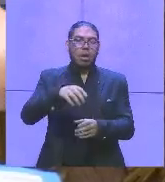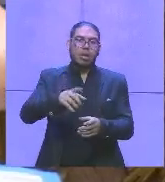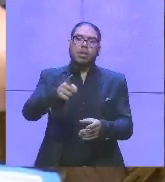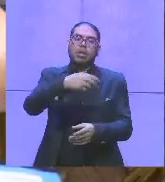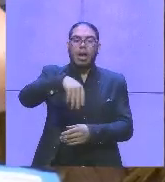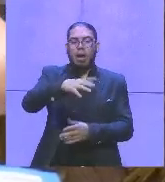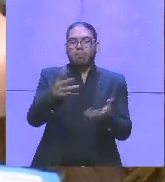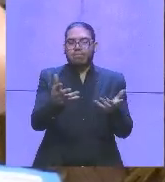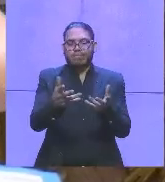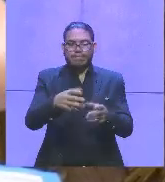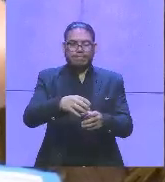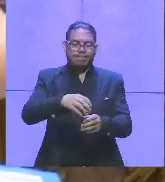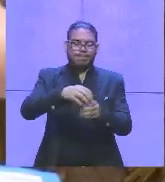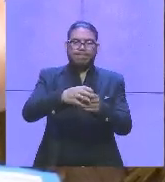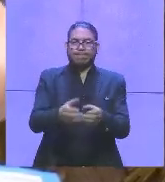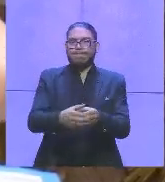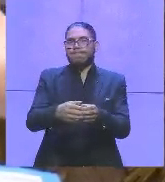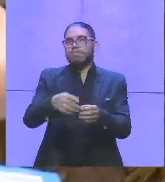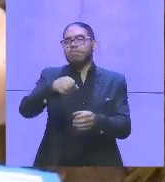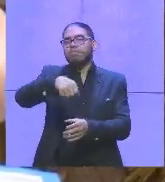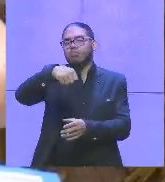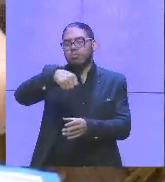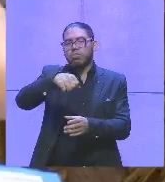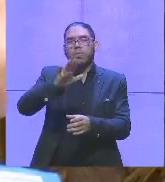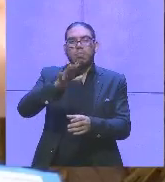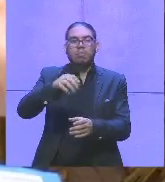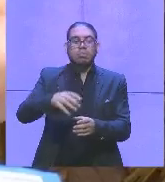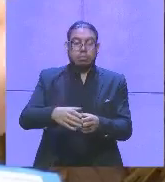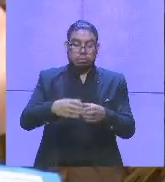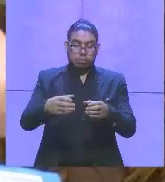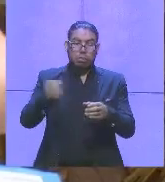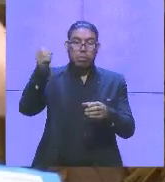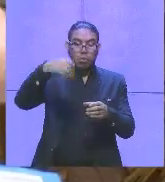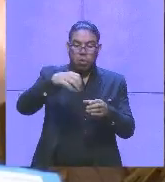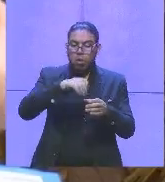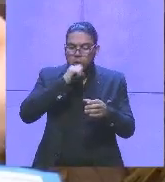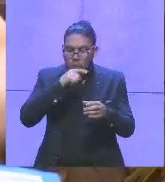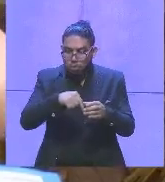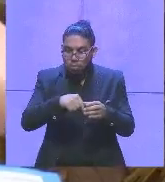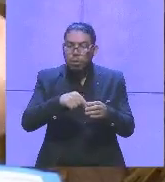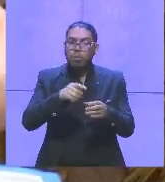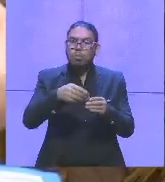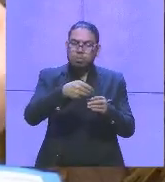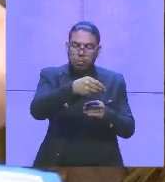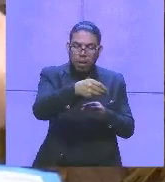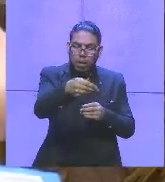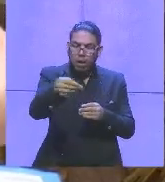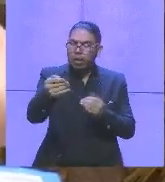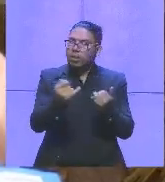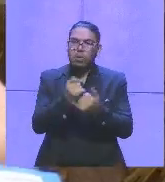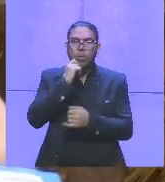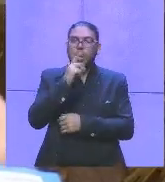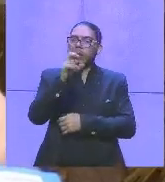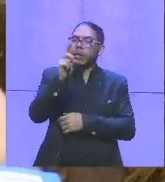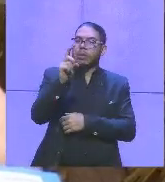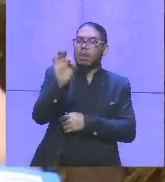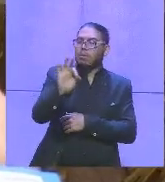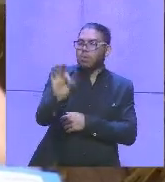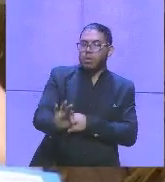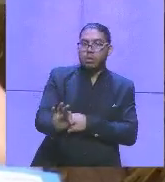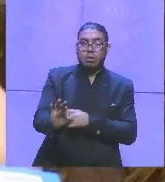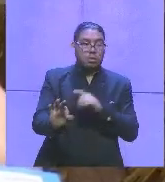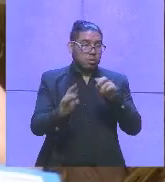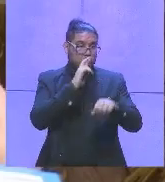candidatos independientes que están registrados van a tener acceso de ese reparto del 30% que le hubiera correspondido a un